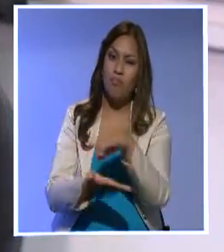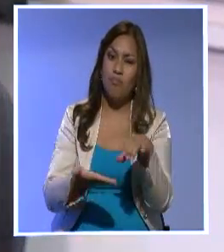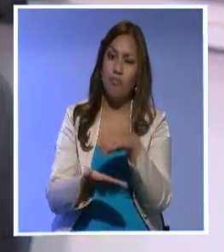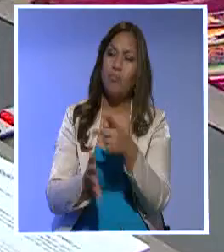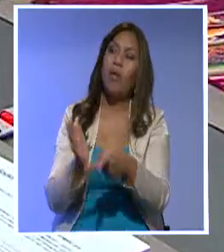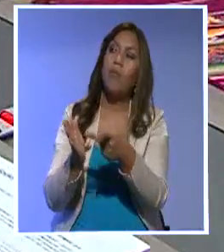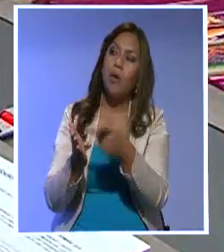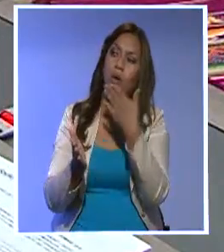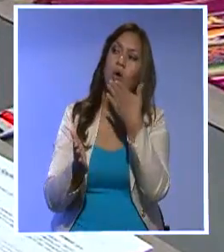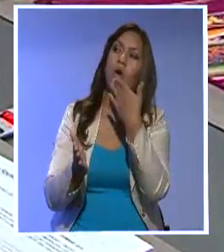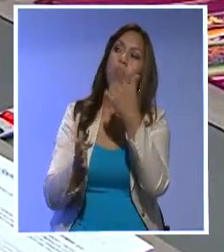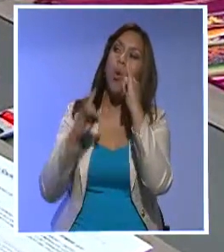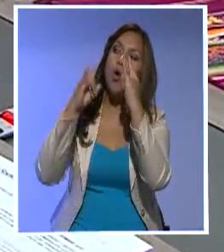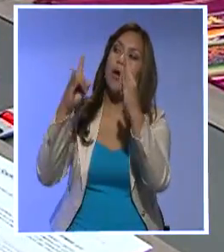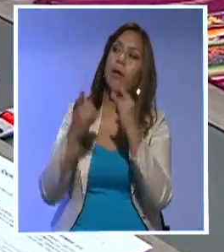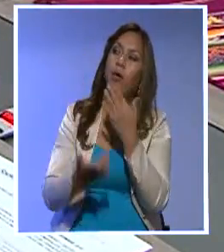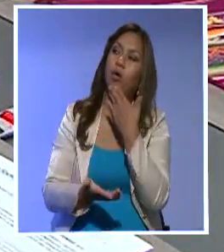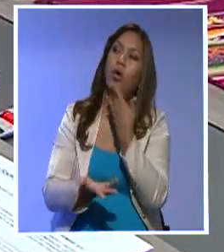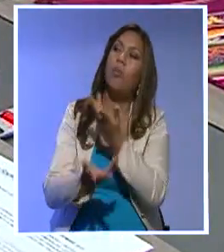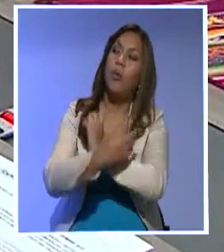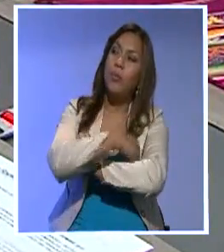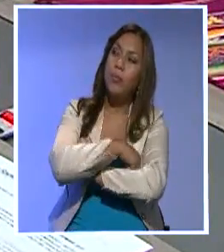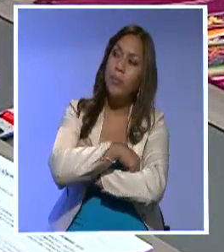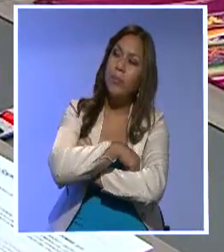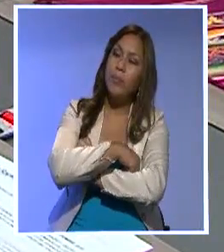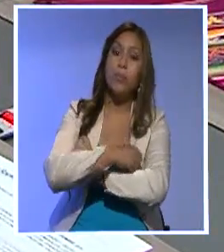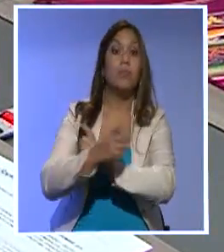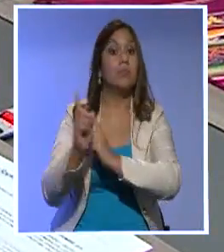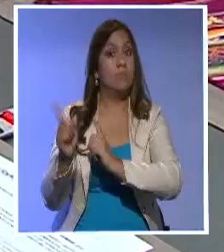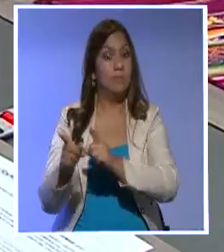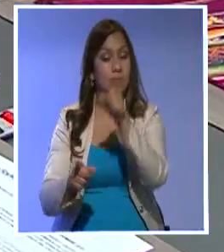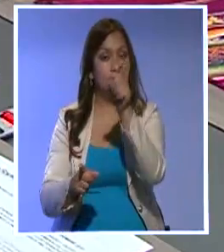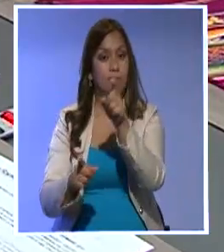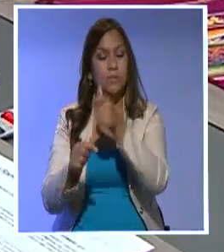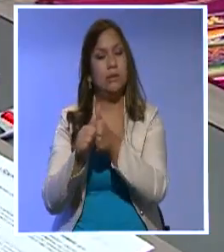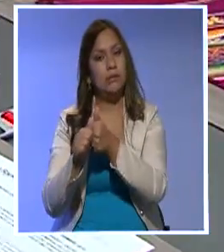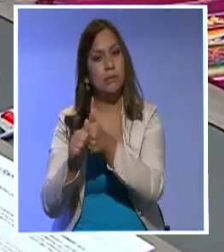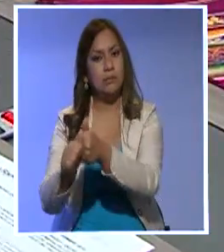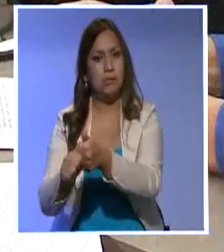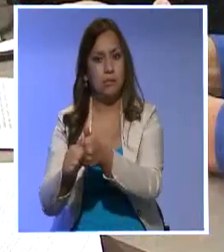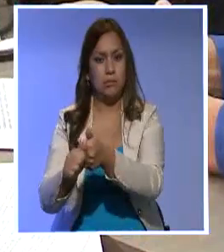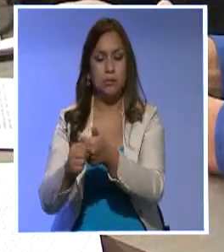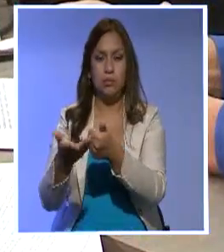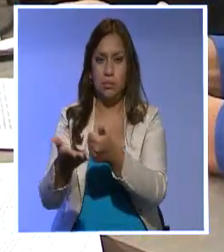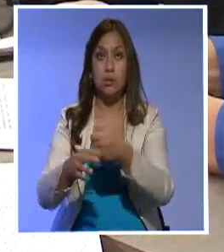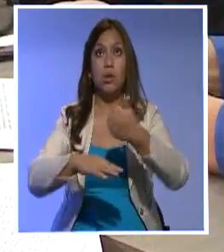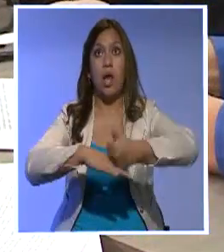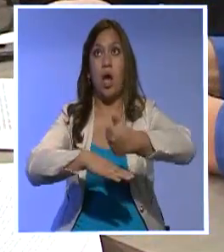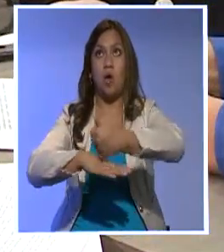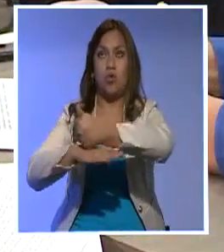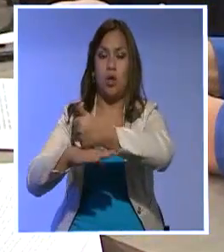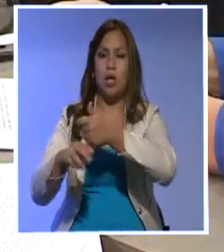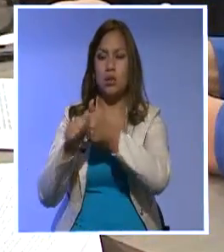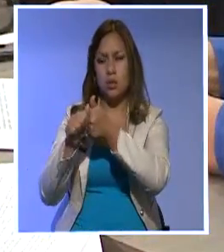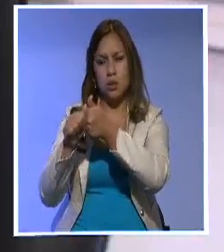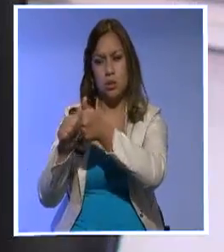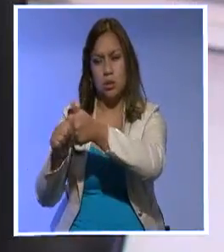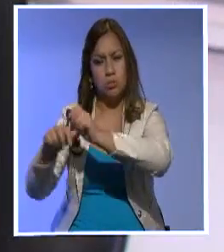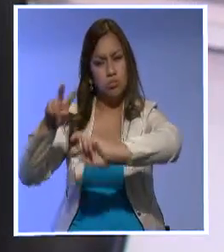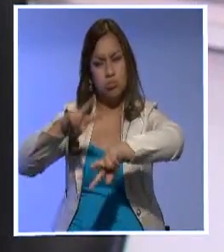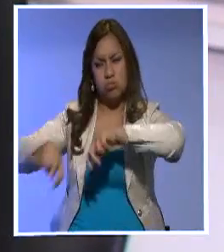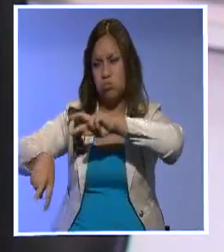asamblea sin duda alguna es continuar los procesos de investigación y de seguimiento a lo que están realizando las autoridades de control para nosotros es fundamental